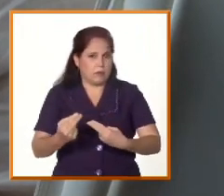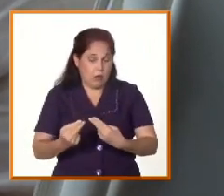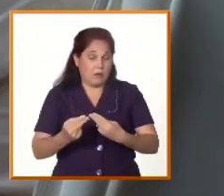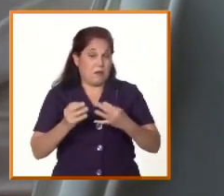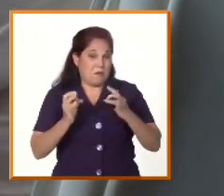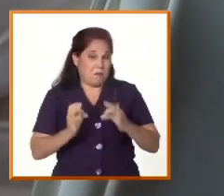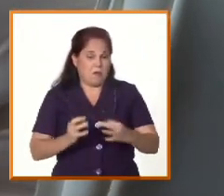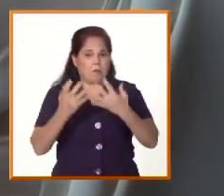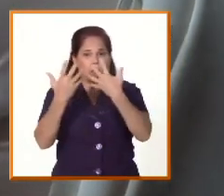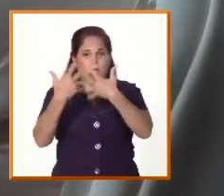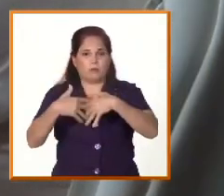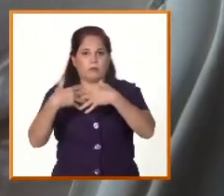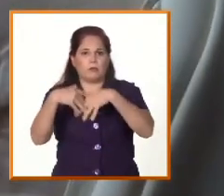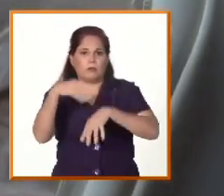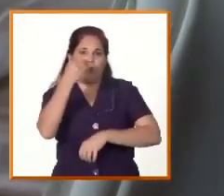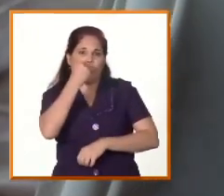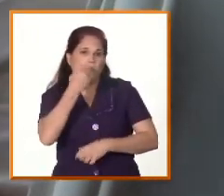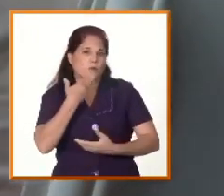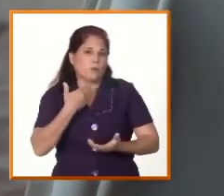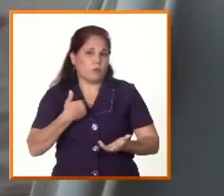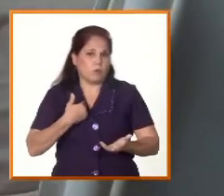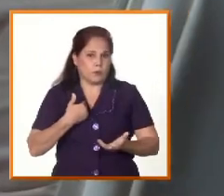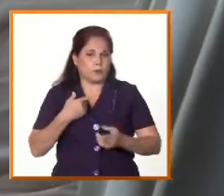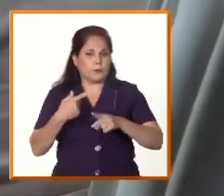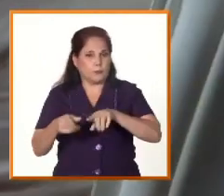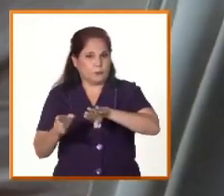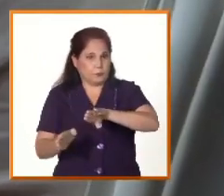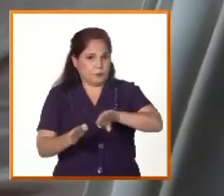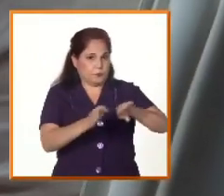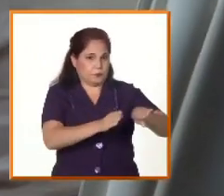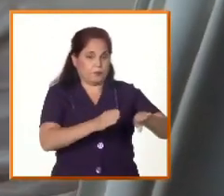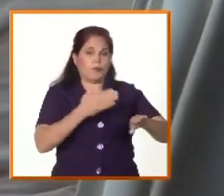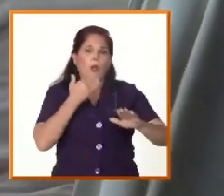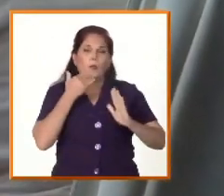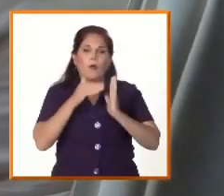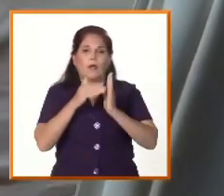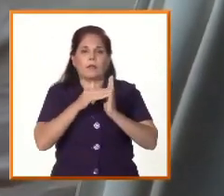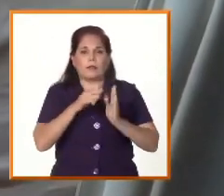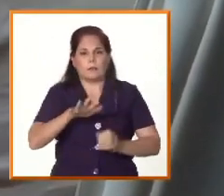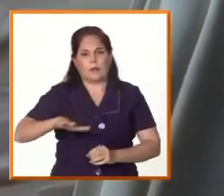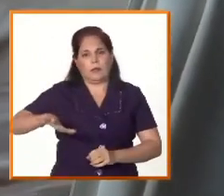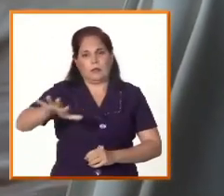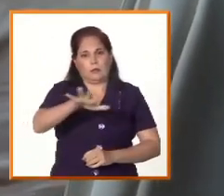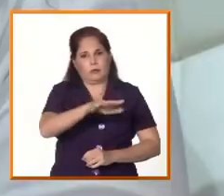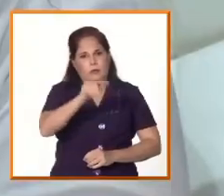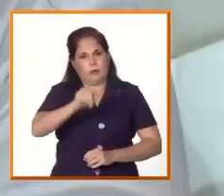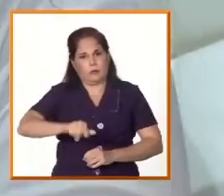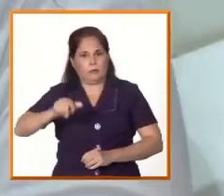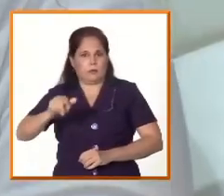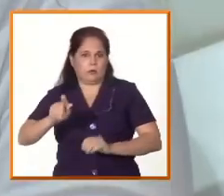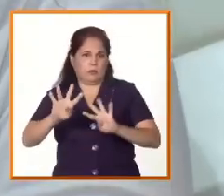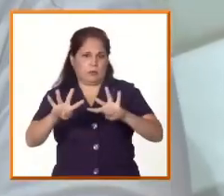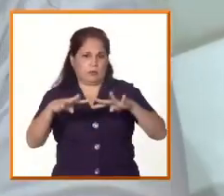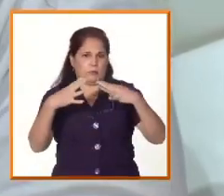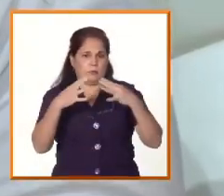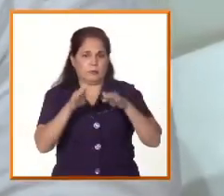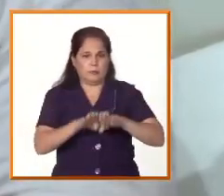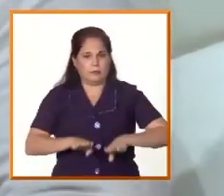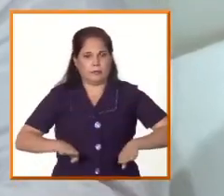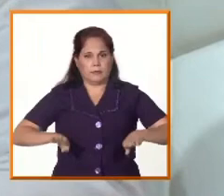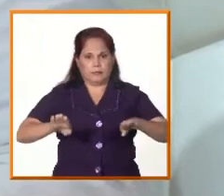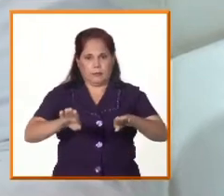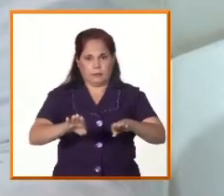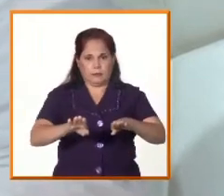de la de la producción de alimentos Sí bueno Randy reiterarlos buenas tardes usted a todo el equipo de trabajo la mesa redonda